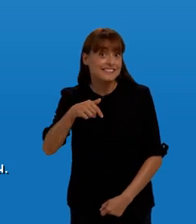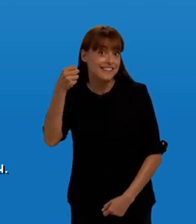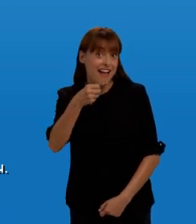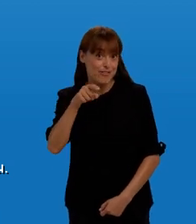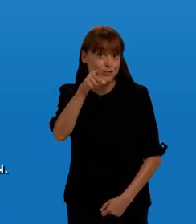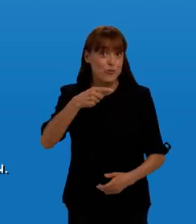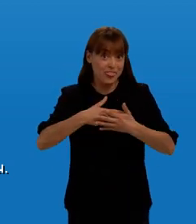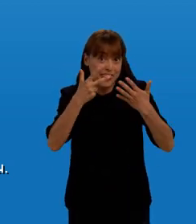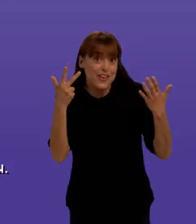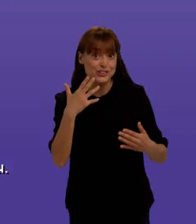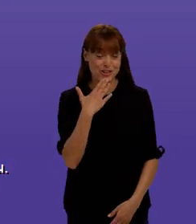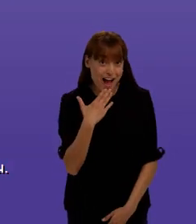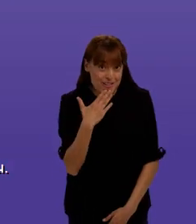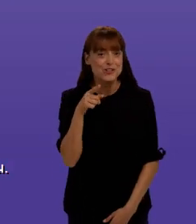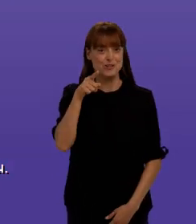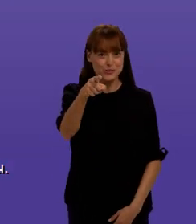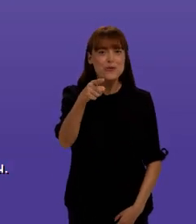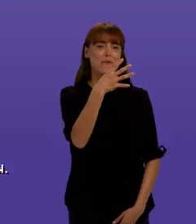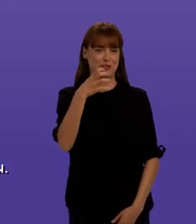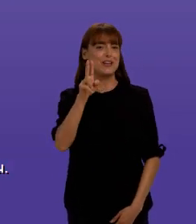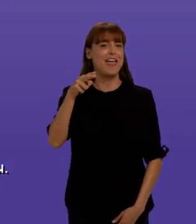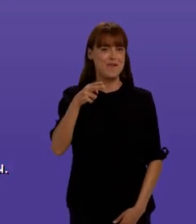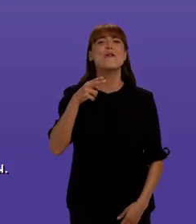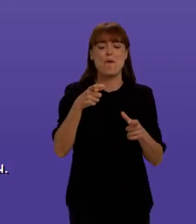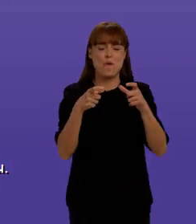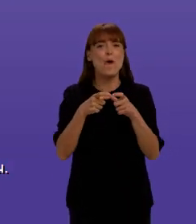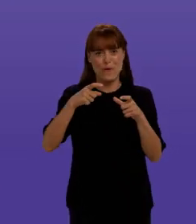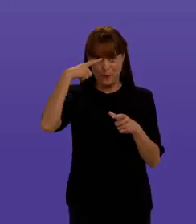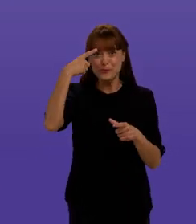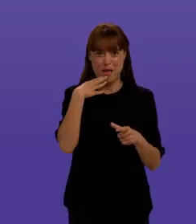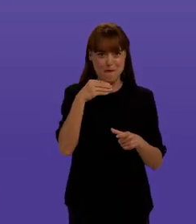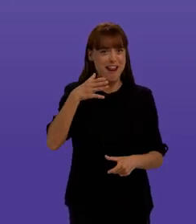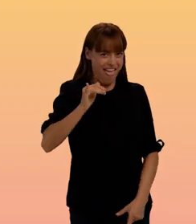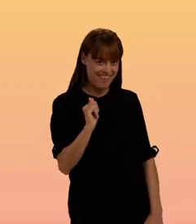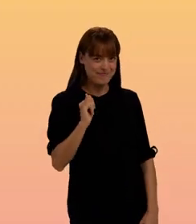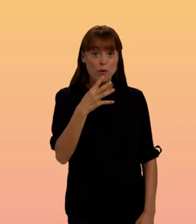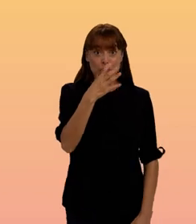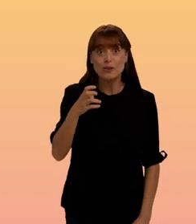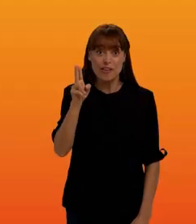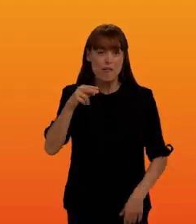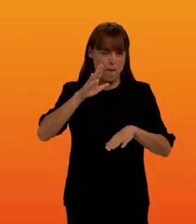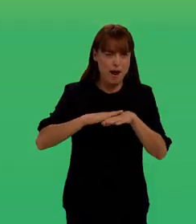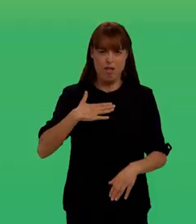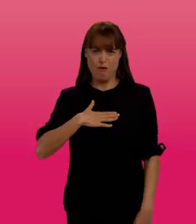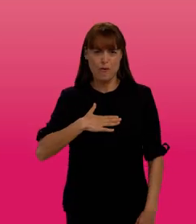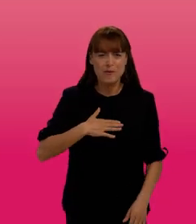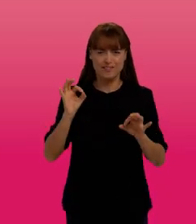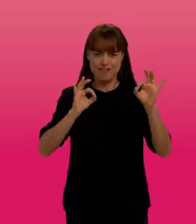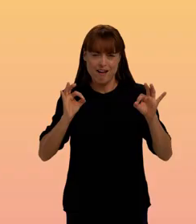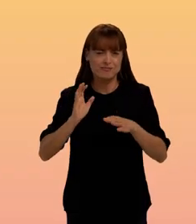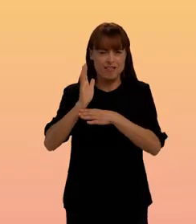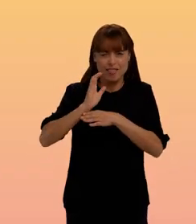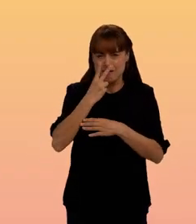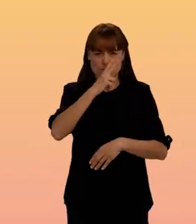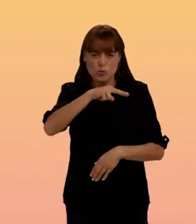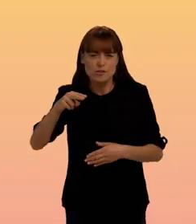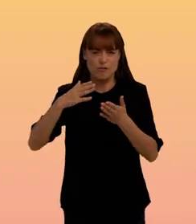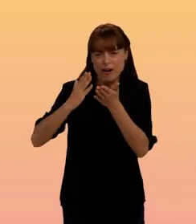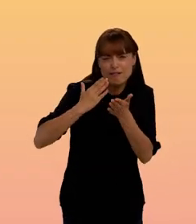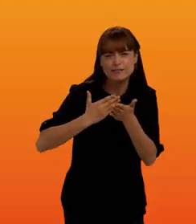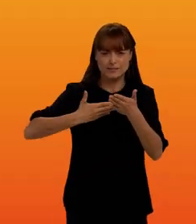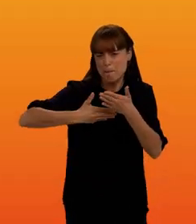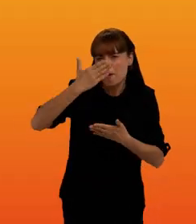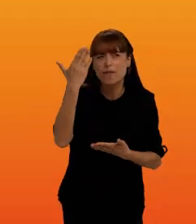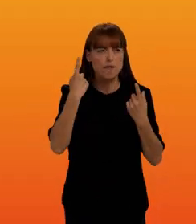Aurten 18 urte betetzen badituzu, gazte kultur bonoko 400 euro dituzu. 400 euro opera, antzerki, zinema, museo, liburu, prentsa, kontzertu,